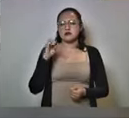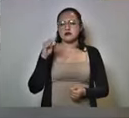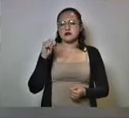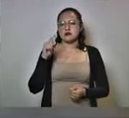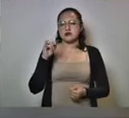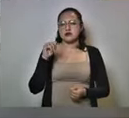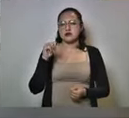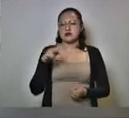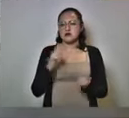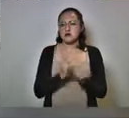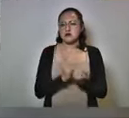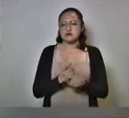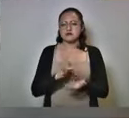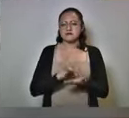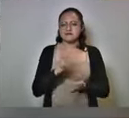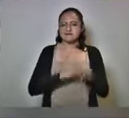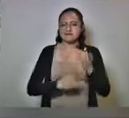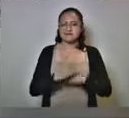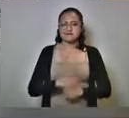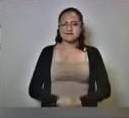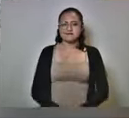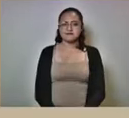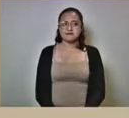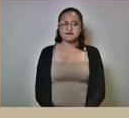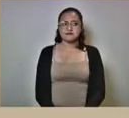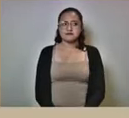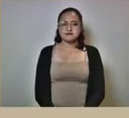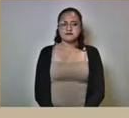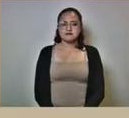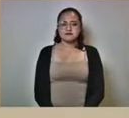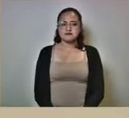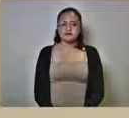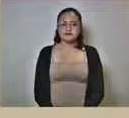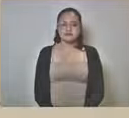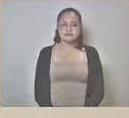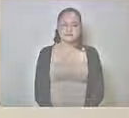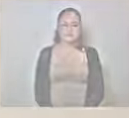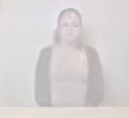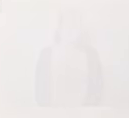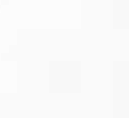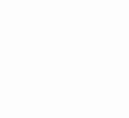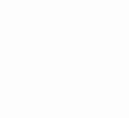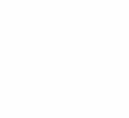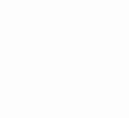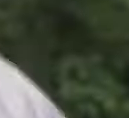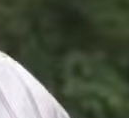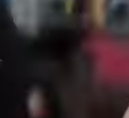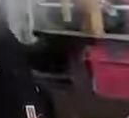Gracias a todos.